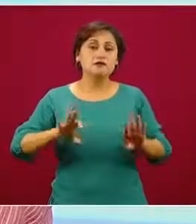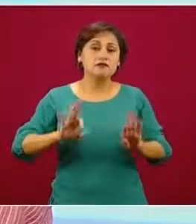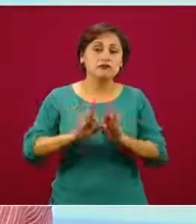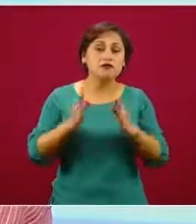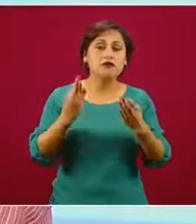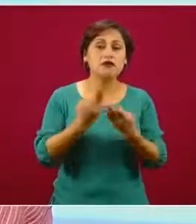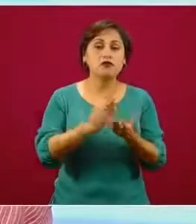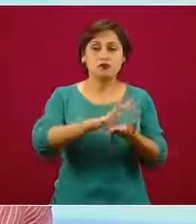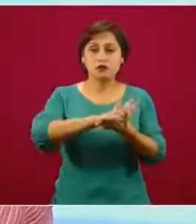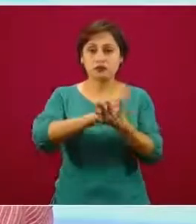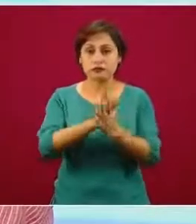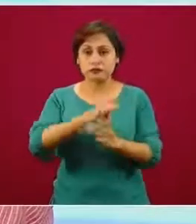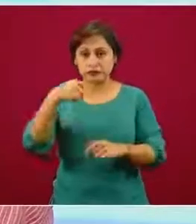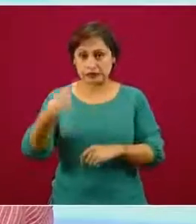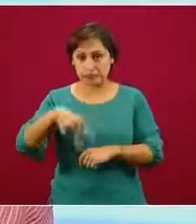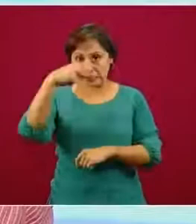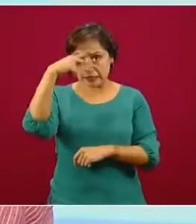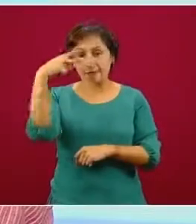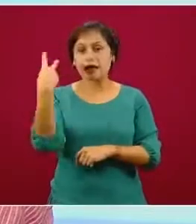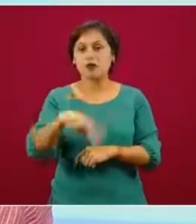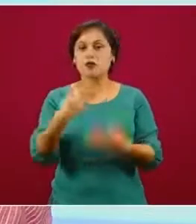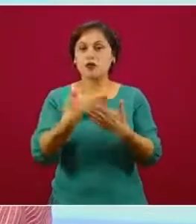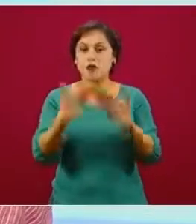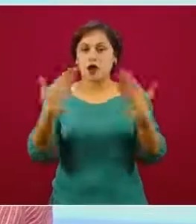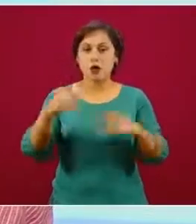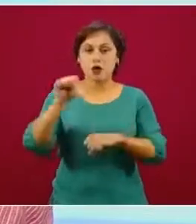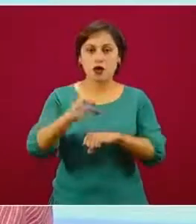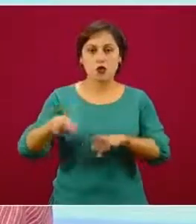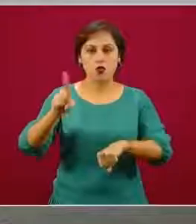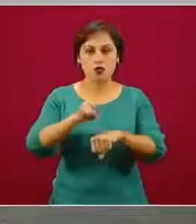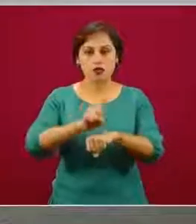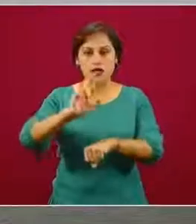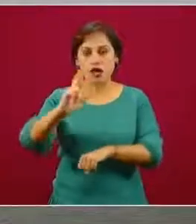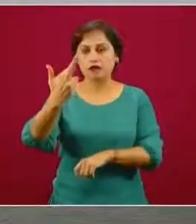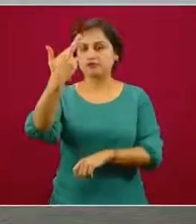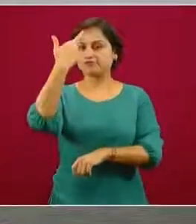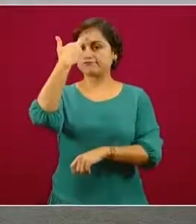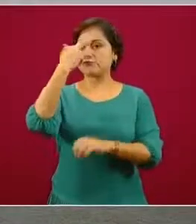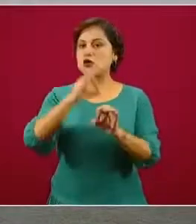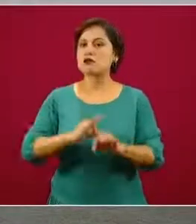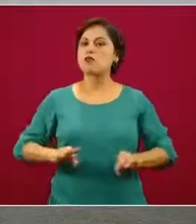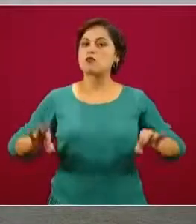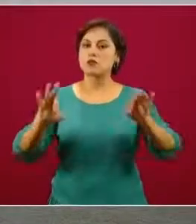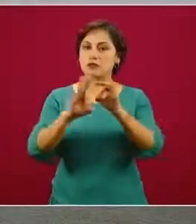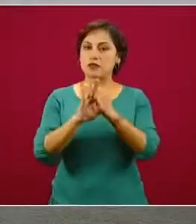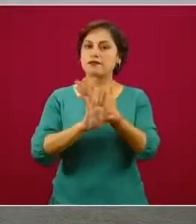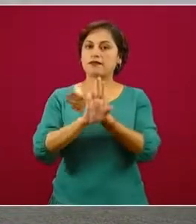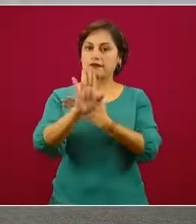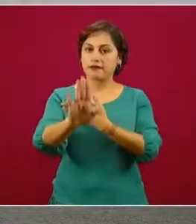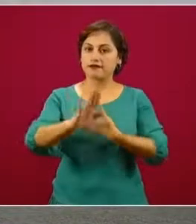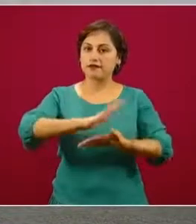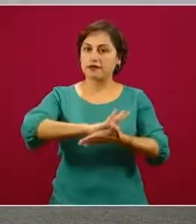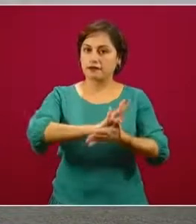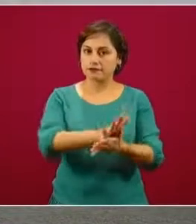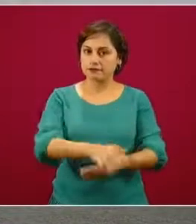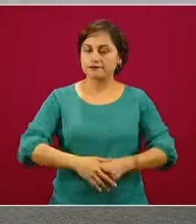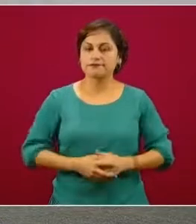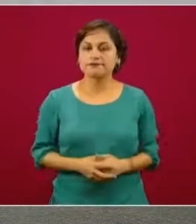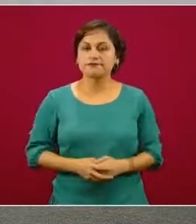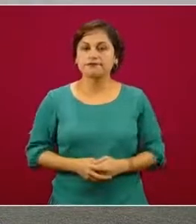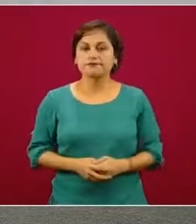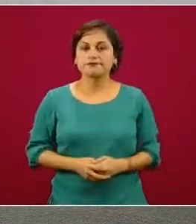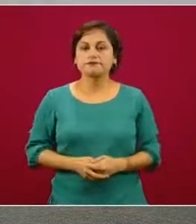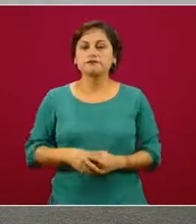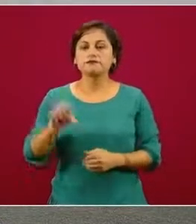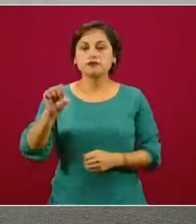pase desapercibido, que lo tengamos muy presente. Y por eso tenemos el privilegio de haber podido contactar y que aceptaron